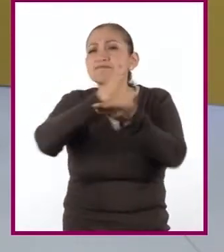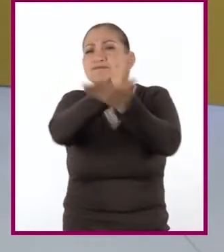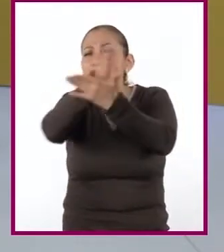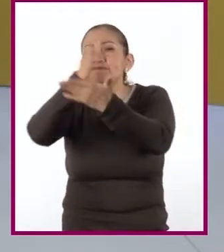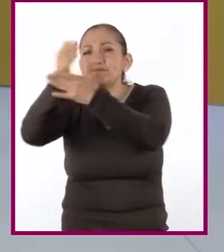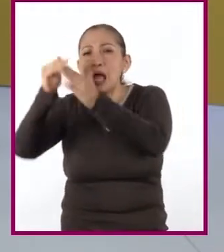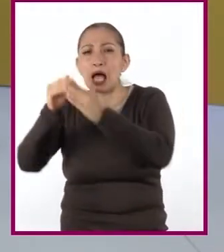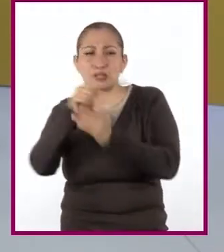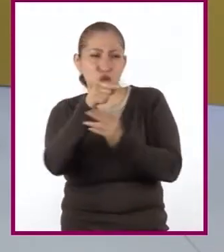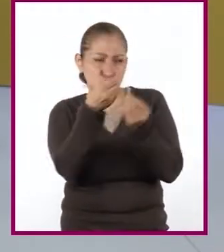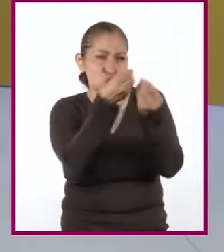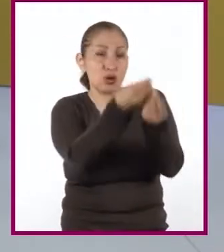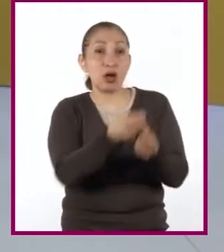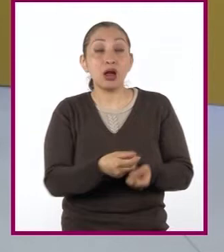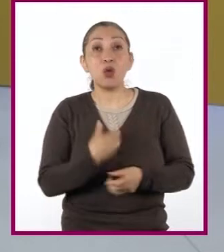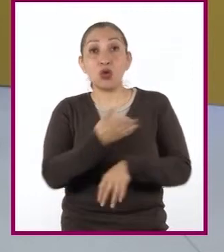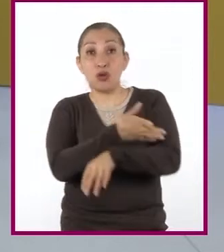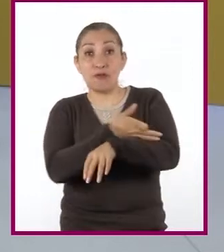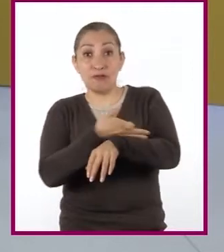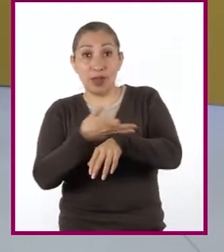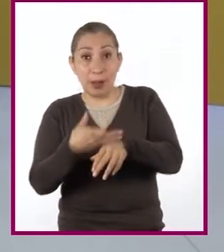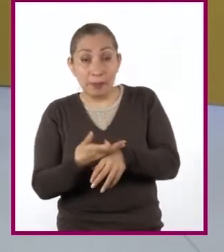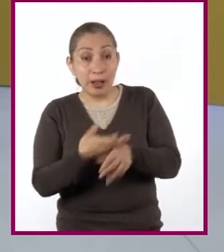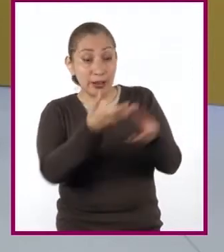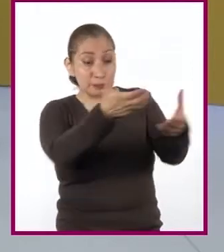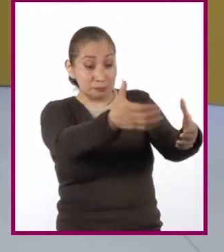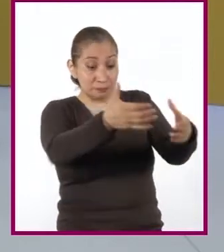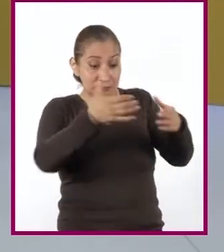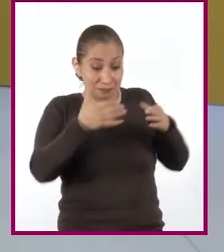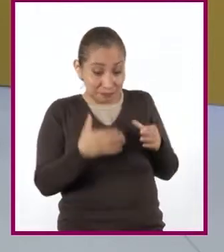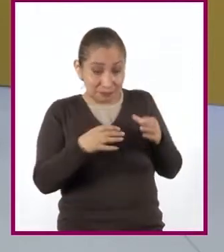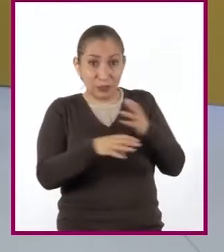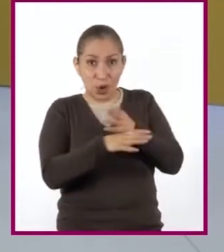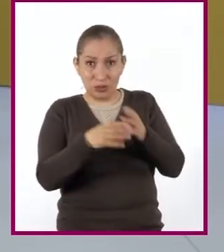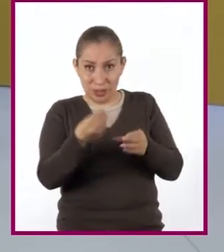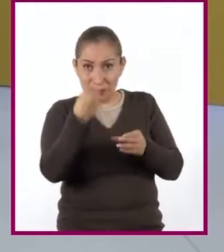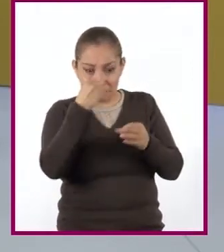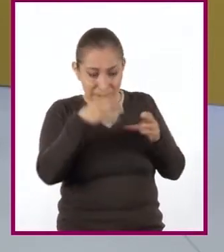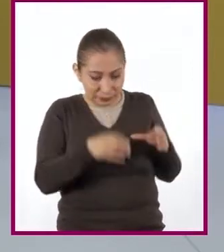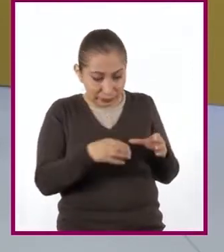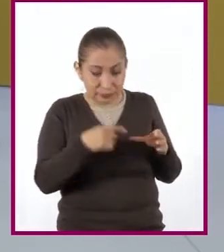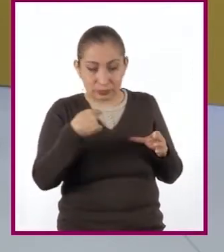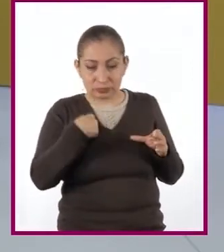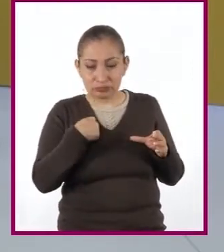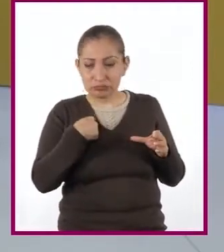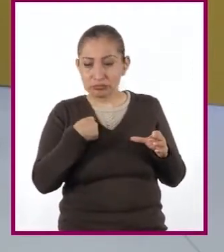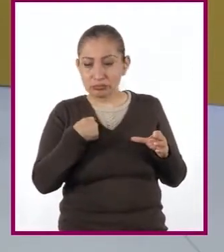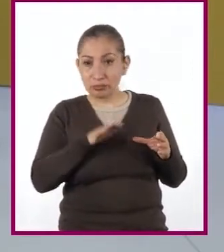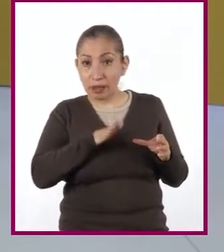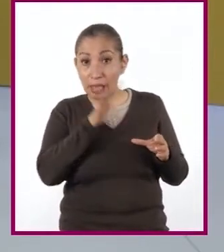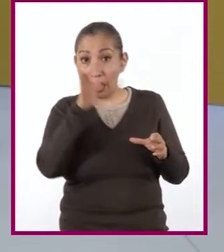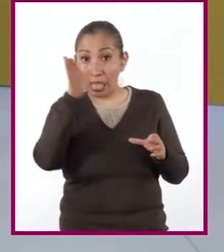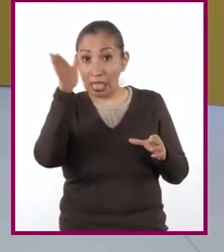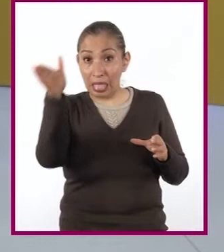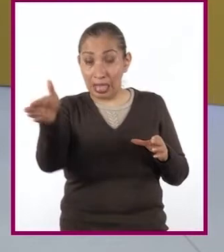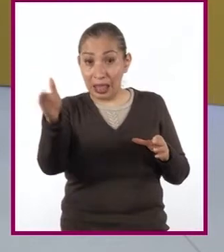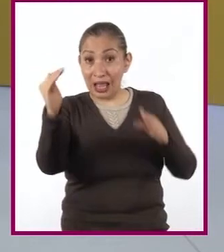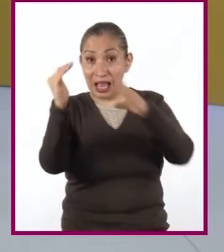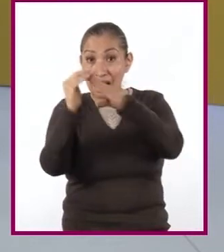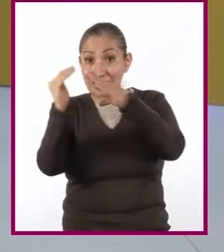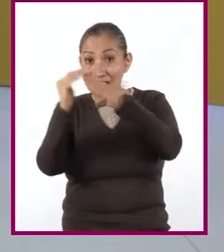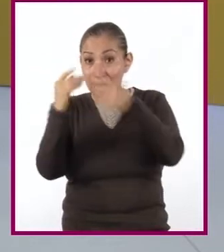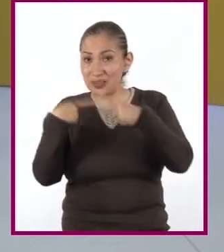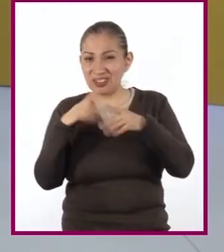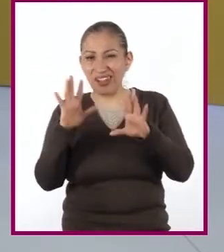casa. Cuando tu familiar te da las entregas, tú, en lugar de ir directamente a la casa de